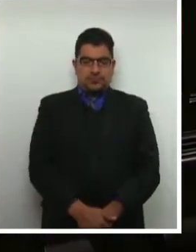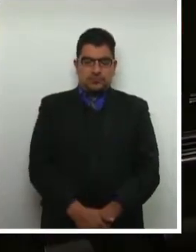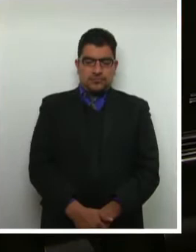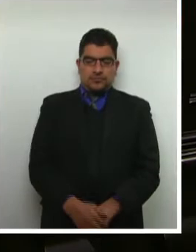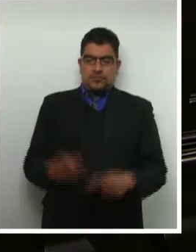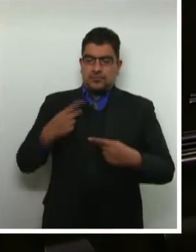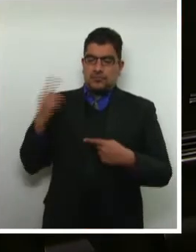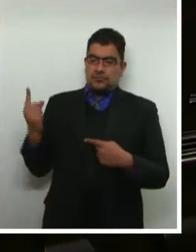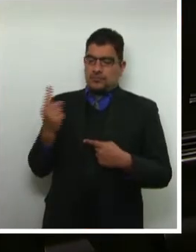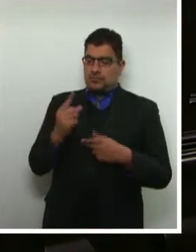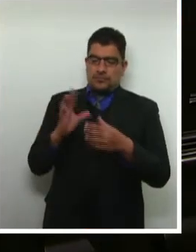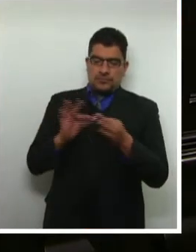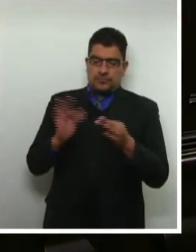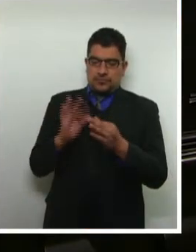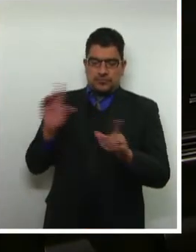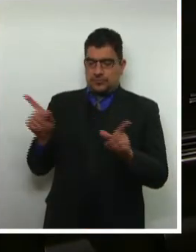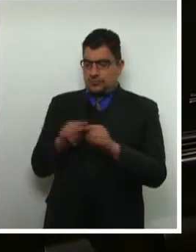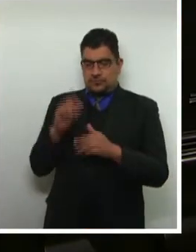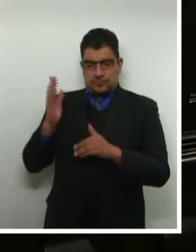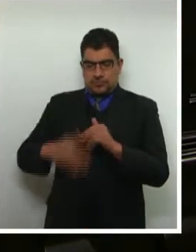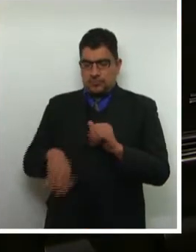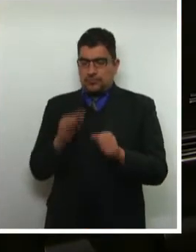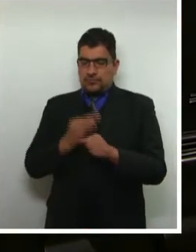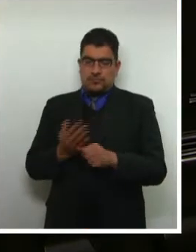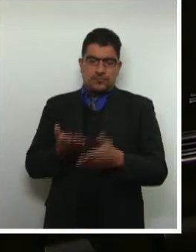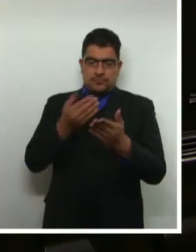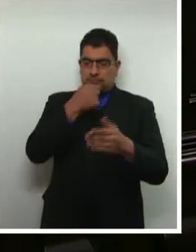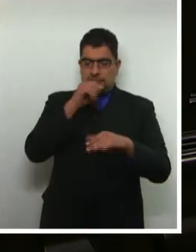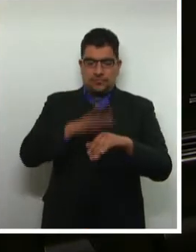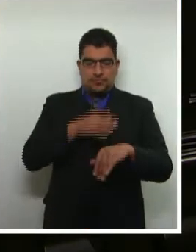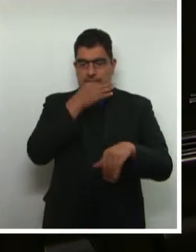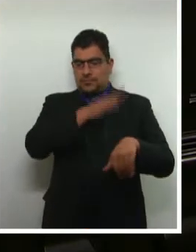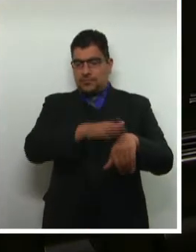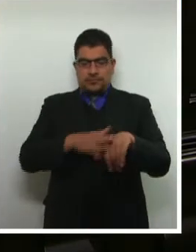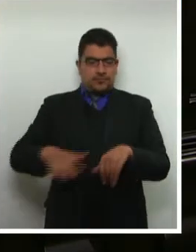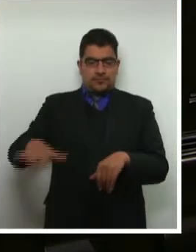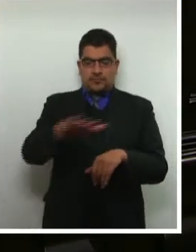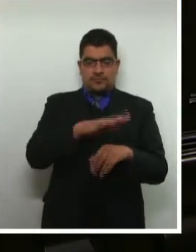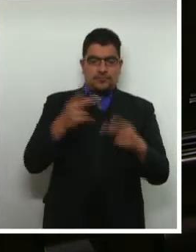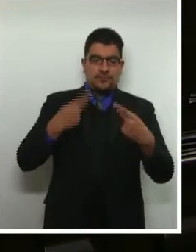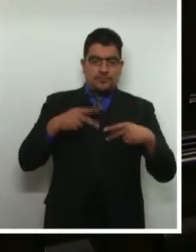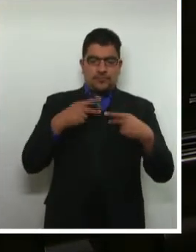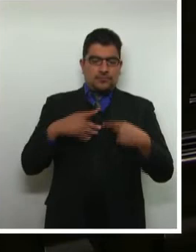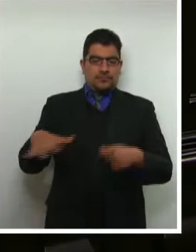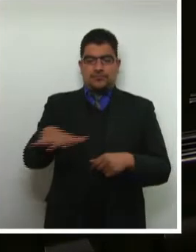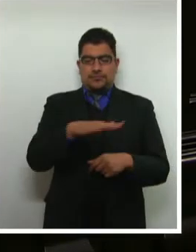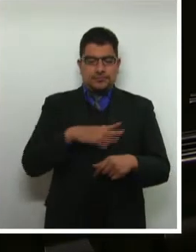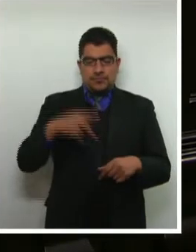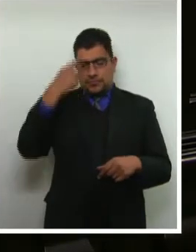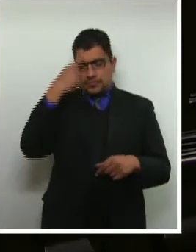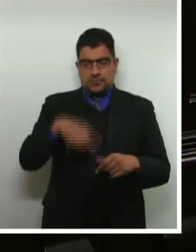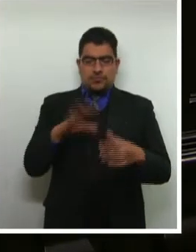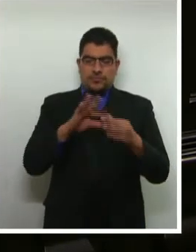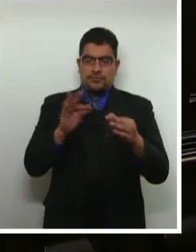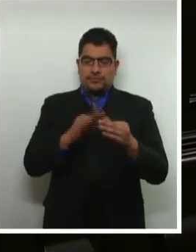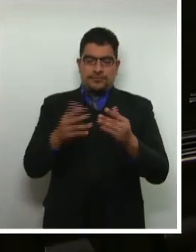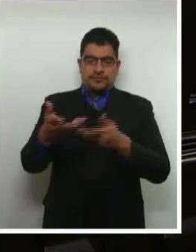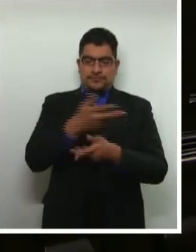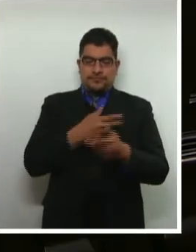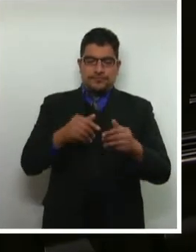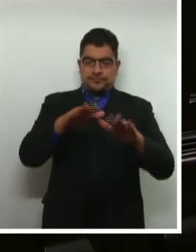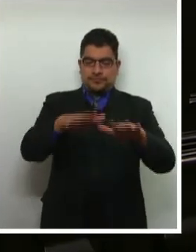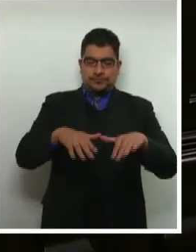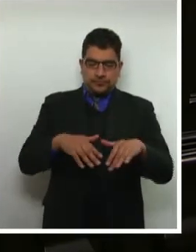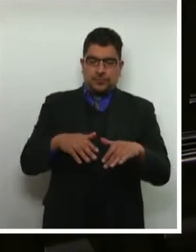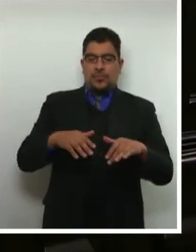Agotada la lista de oradores, solicito a la Secretaría haga los anuncios correspondientes para someter a